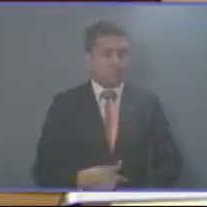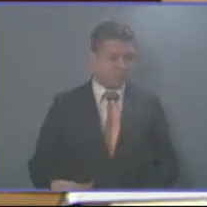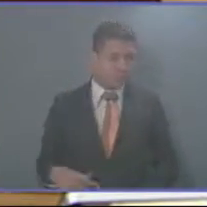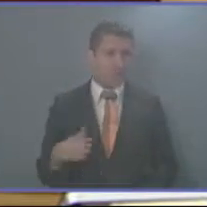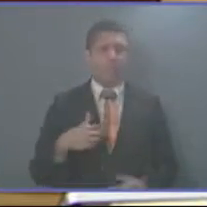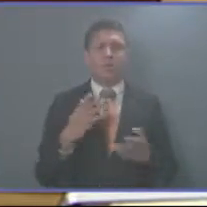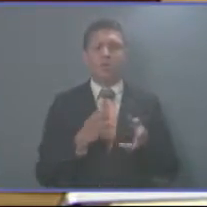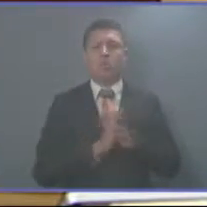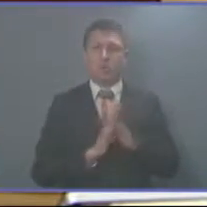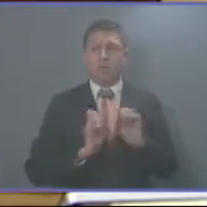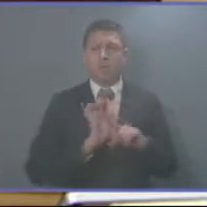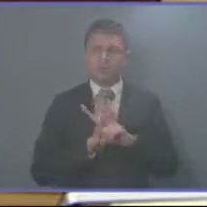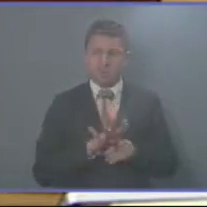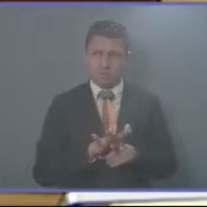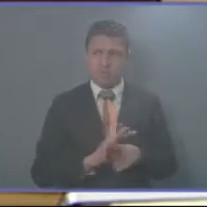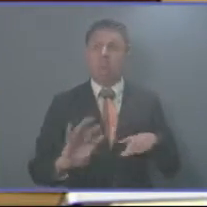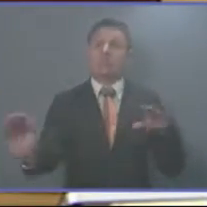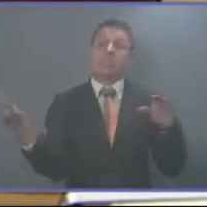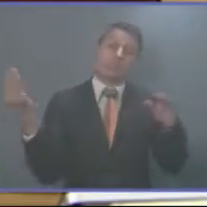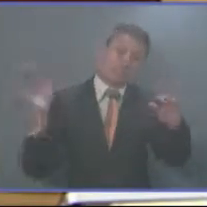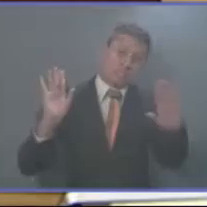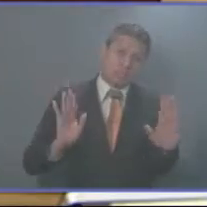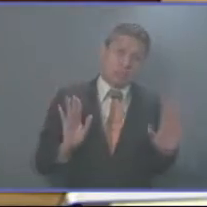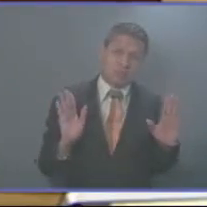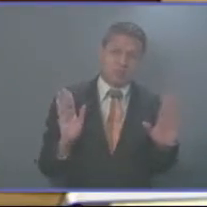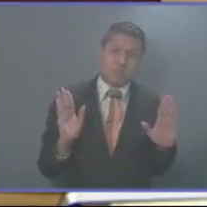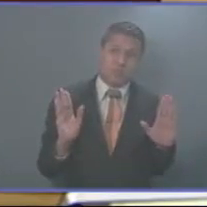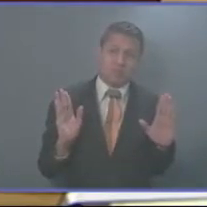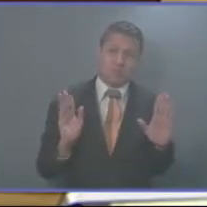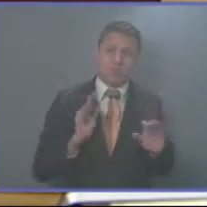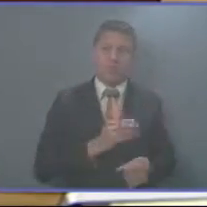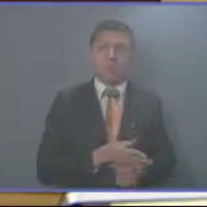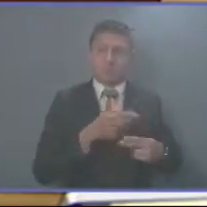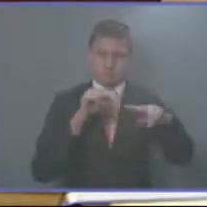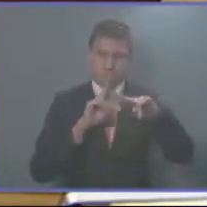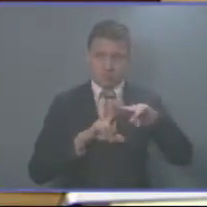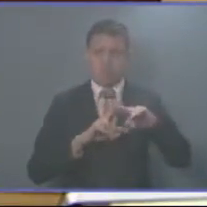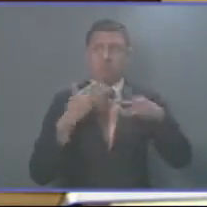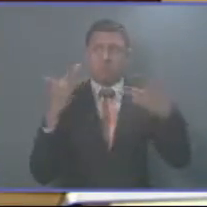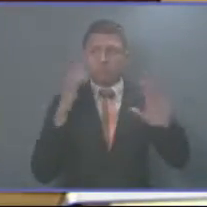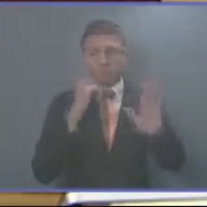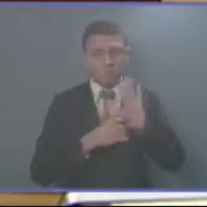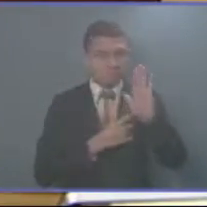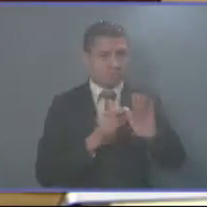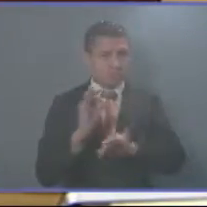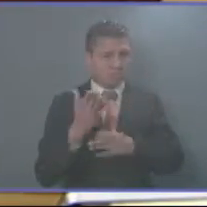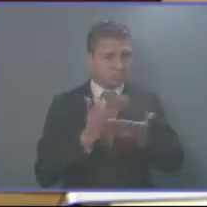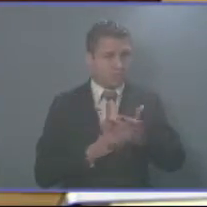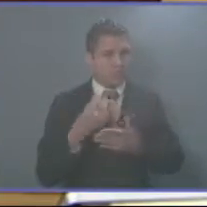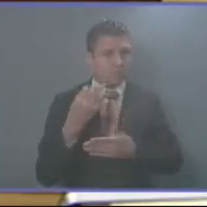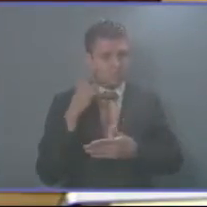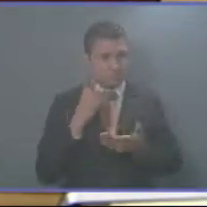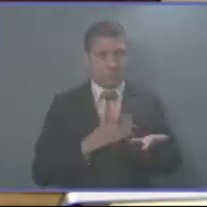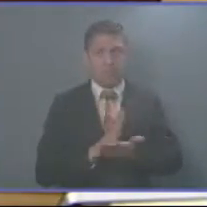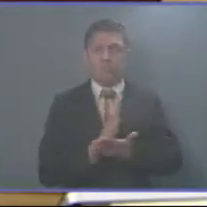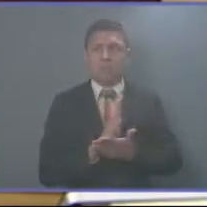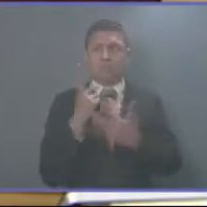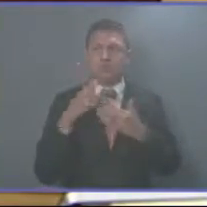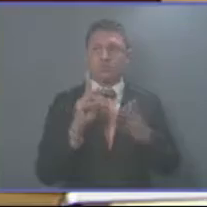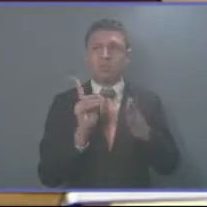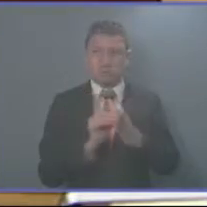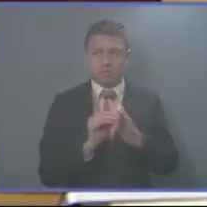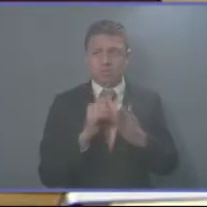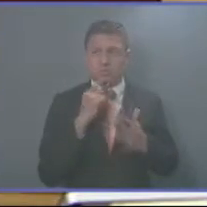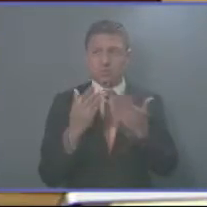pedimos que se someta. Si el Partido Arena ya fijó posición a través del colega diputado